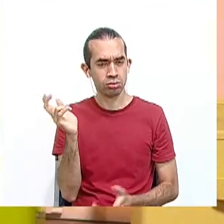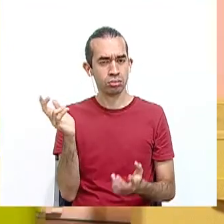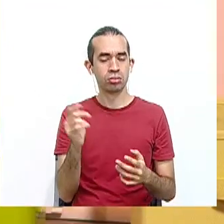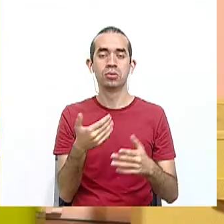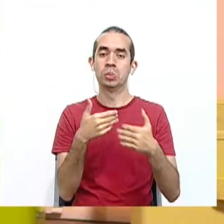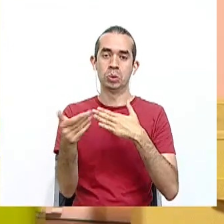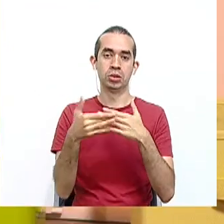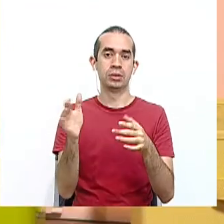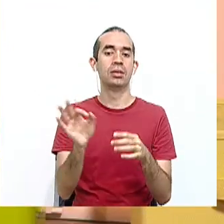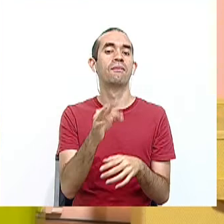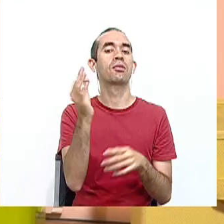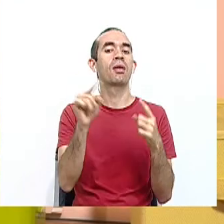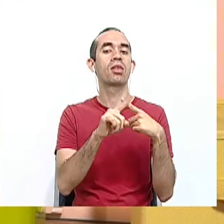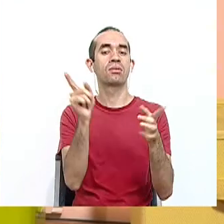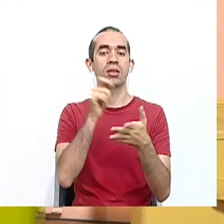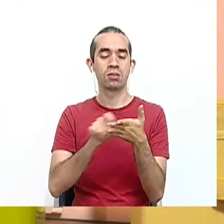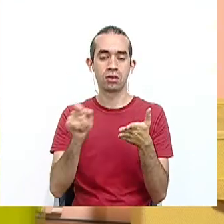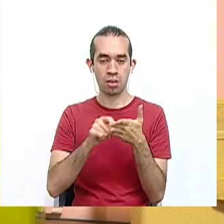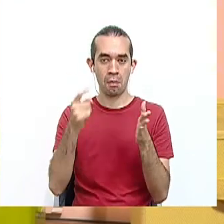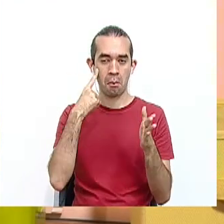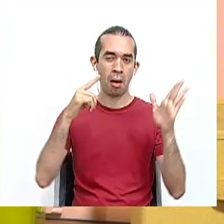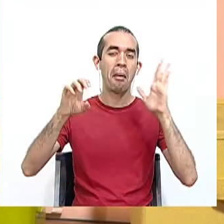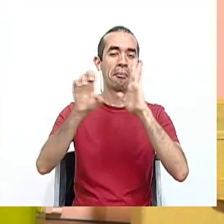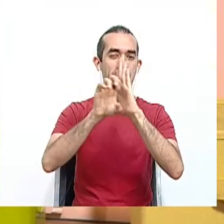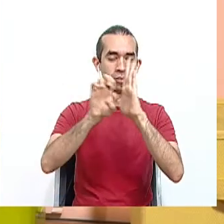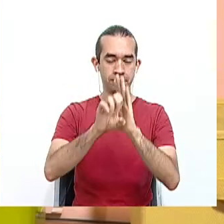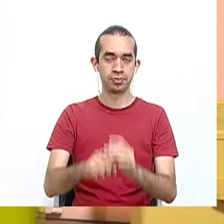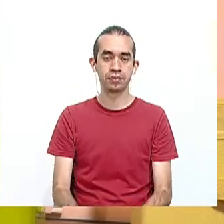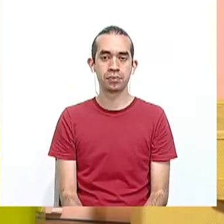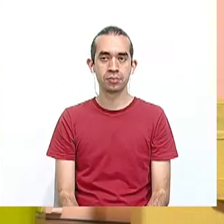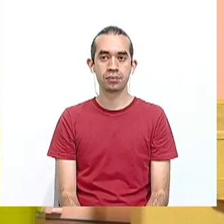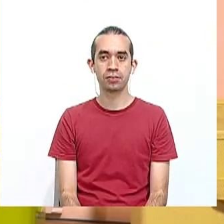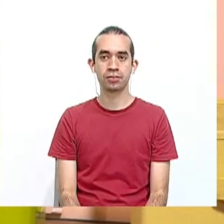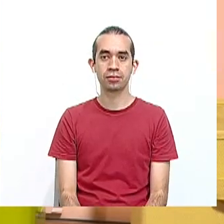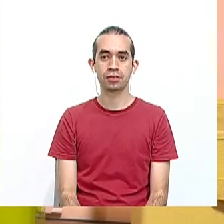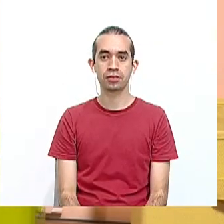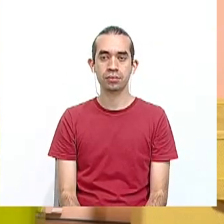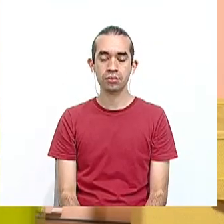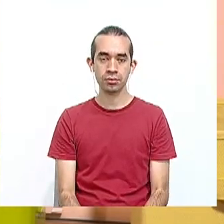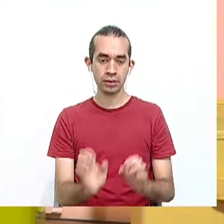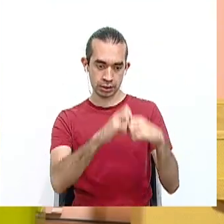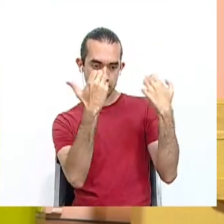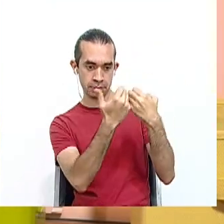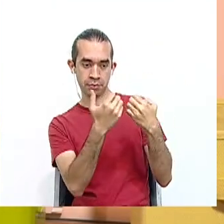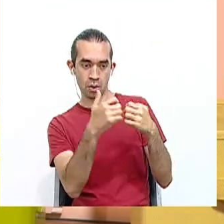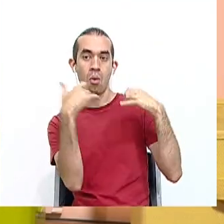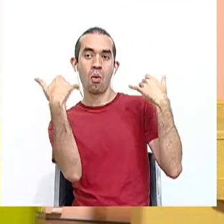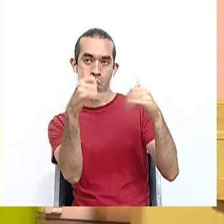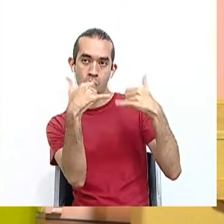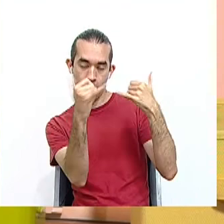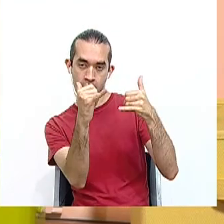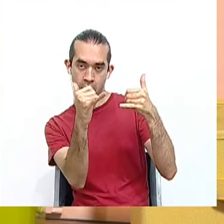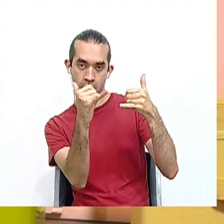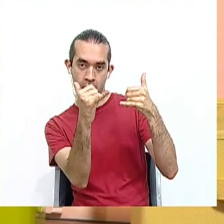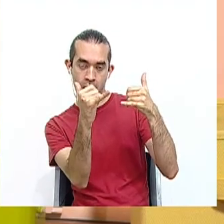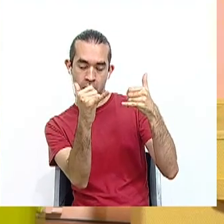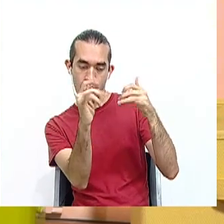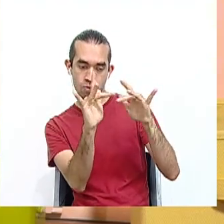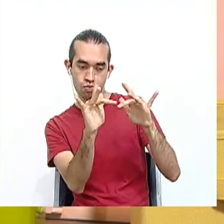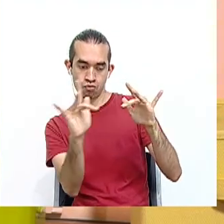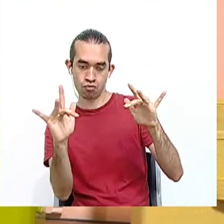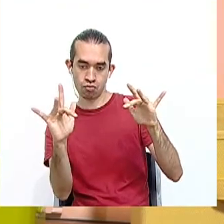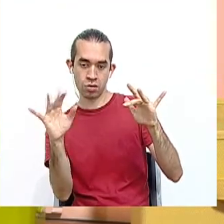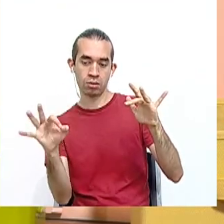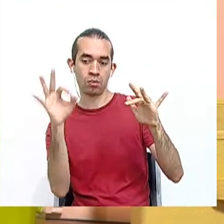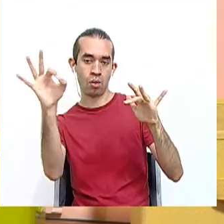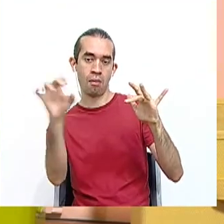par de ejemplos para que los vean. Sí, listos. El equipo juega la semana que